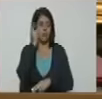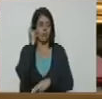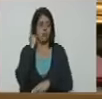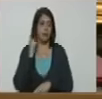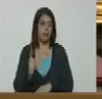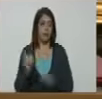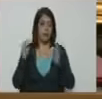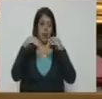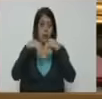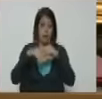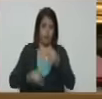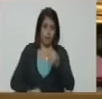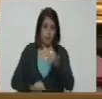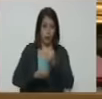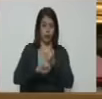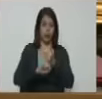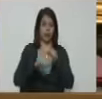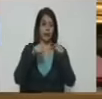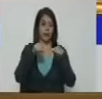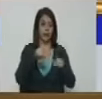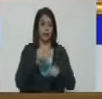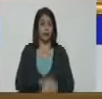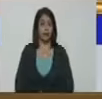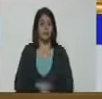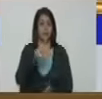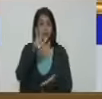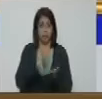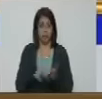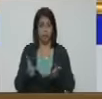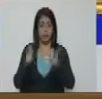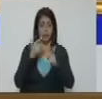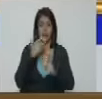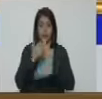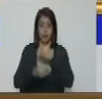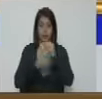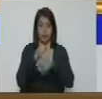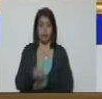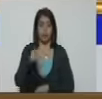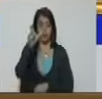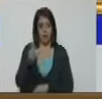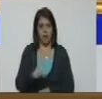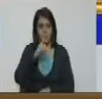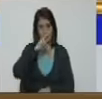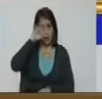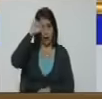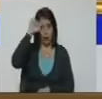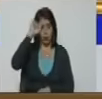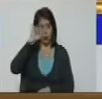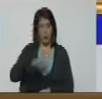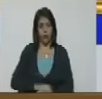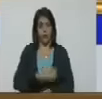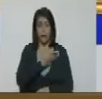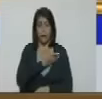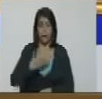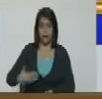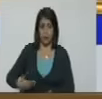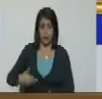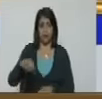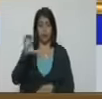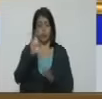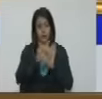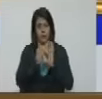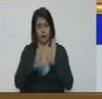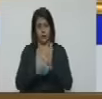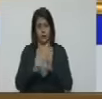honorables diputados que estén a favor de aprobar la autorización solicitada por el ciudadano Nicolás Maduro Moros, presidente constitucional